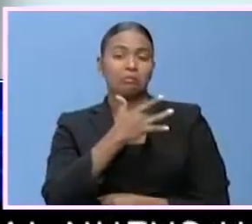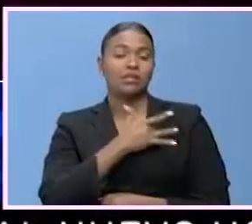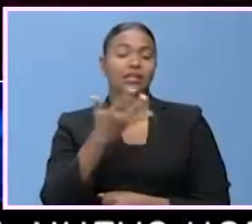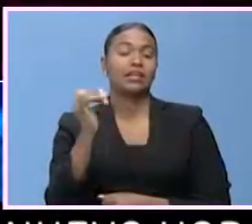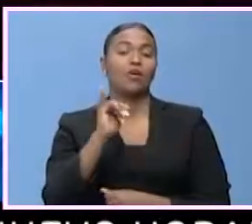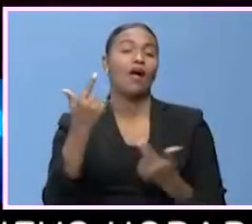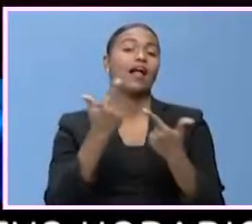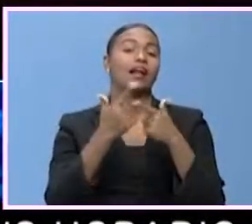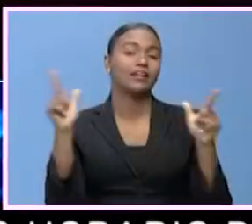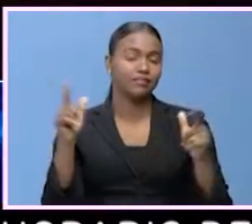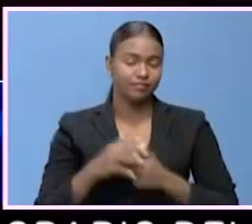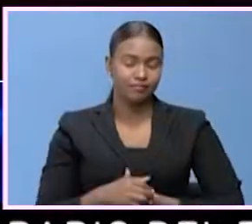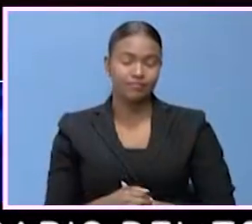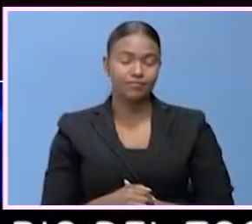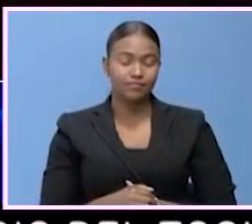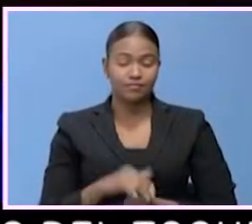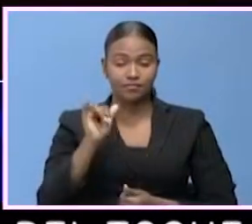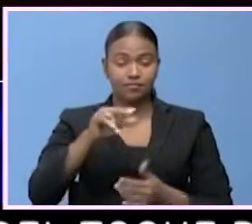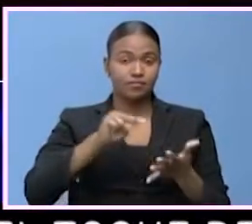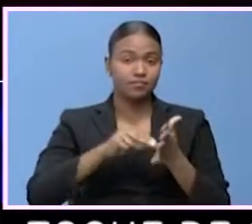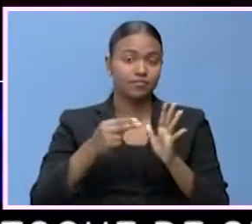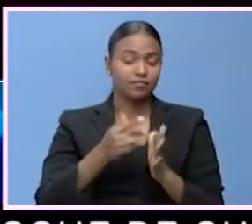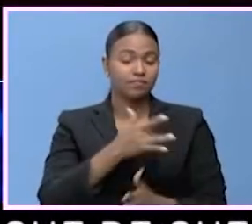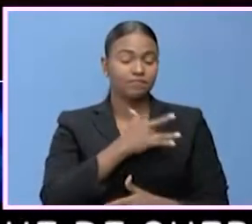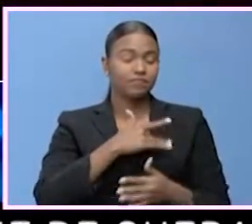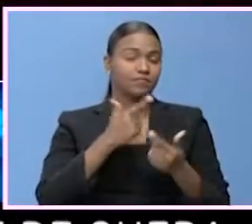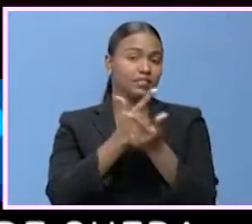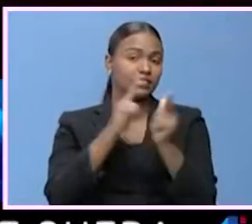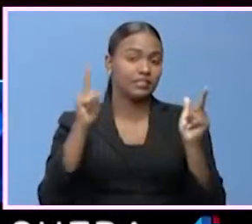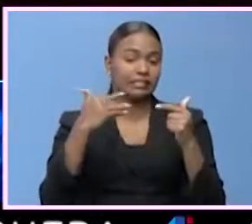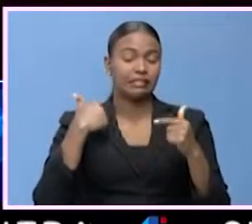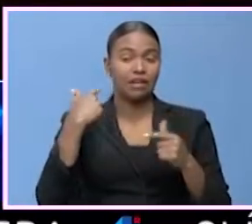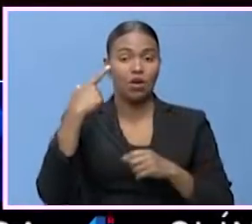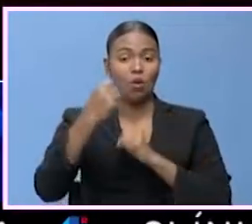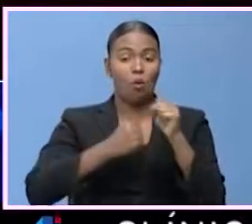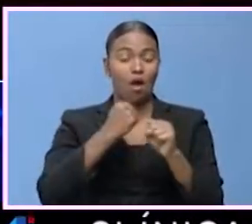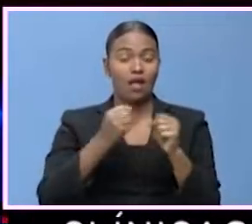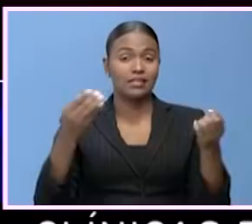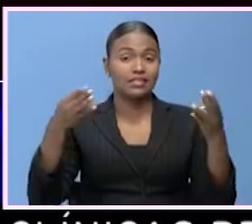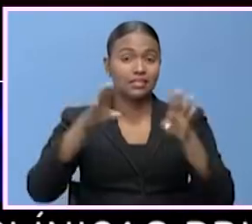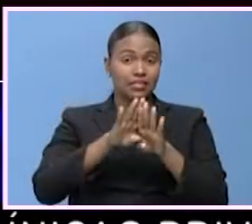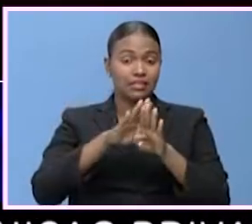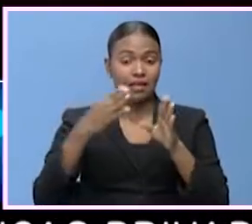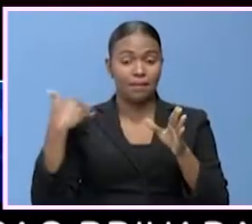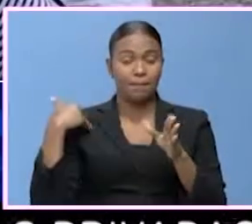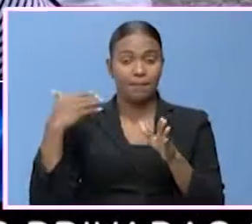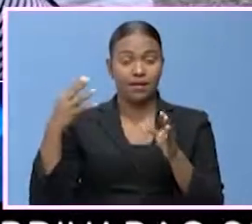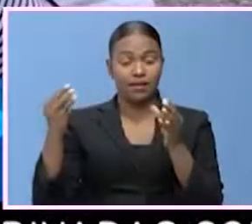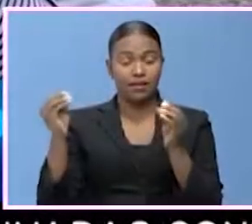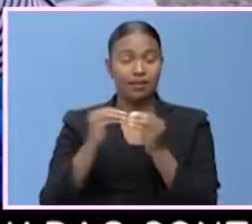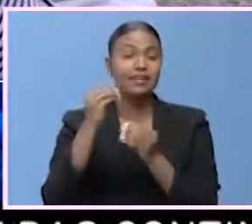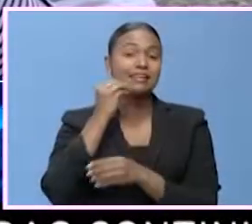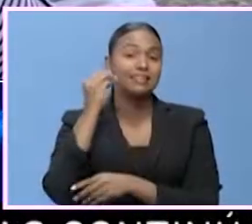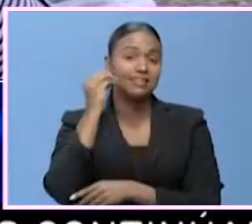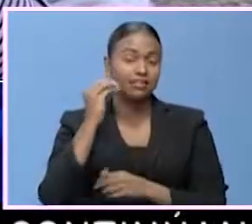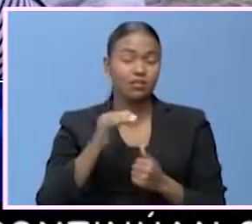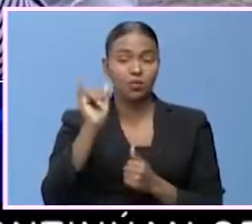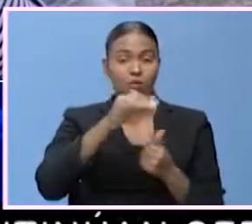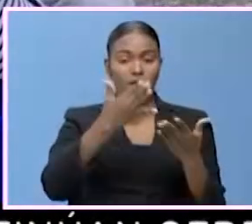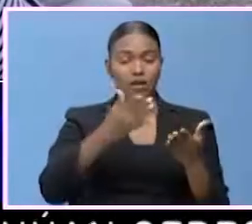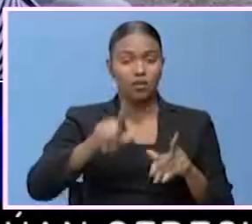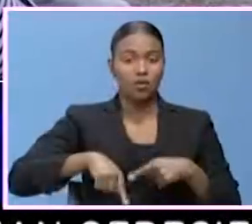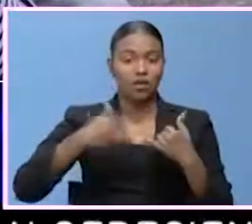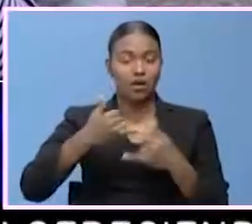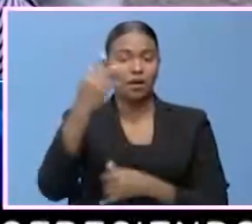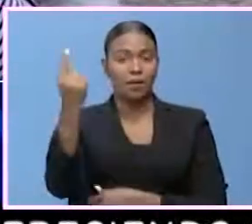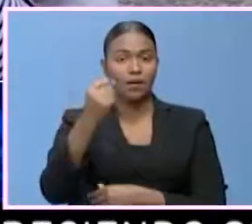libertad. Esto representa mi libertad. Tenía un año cerrada en mi casa. Al igual que ella, durante este